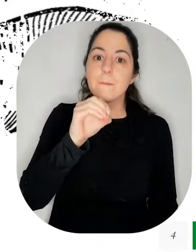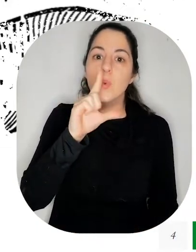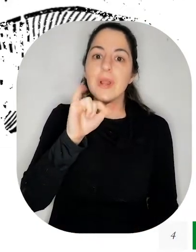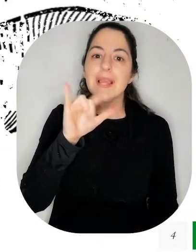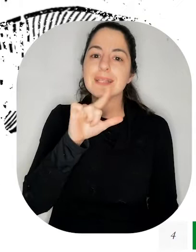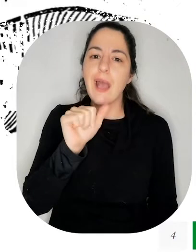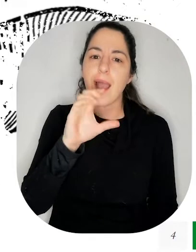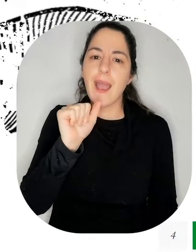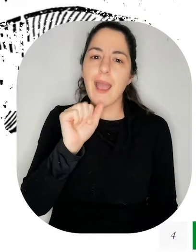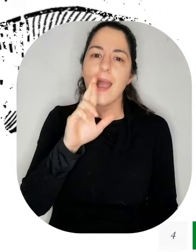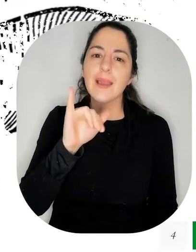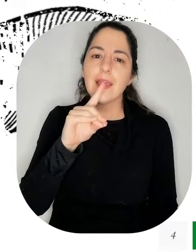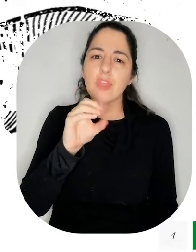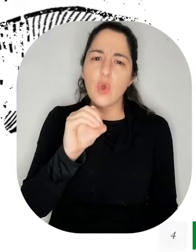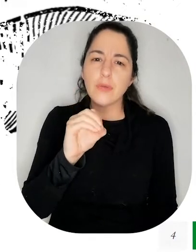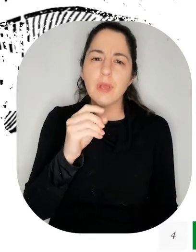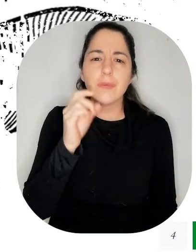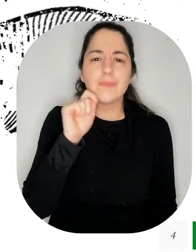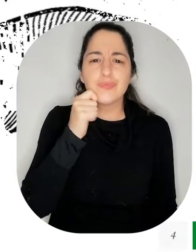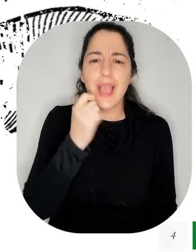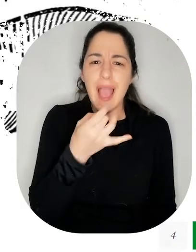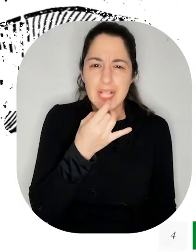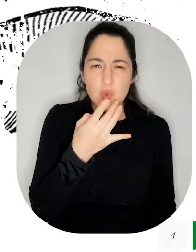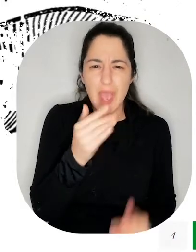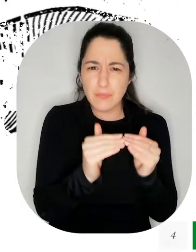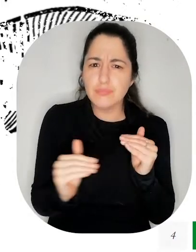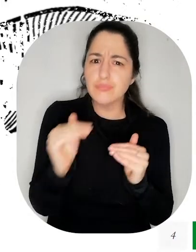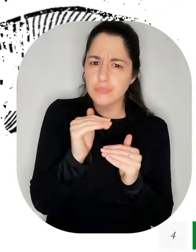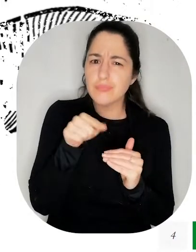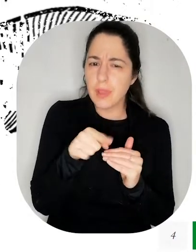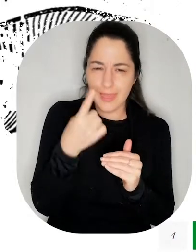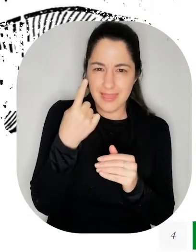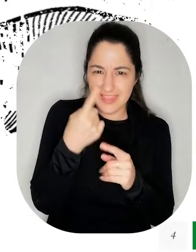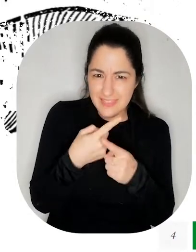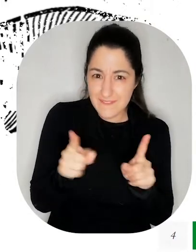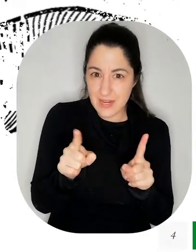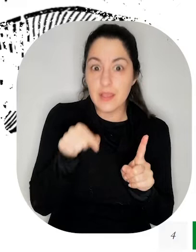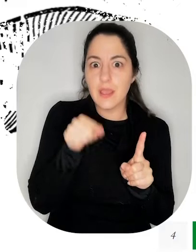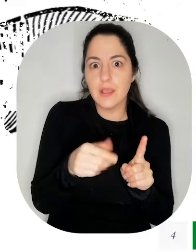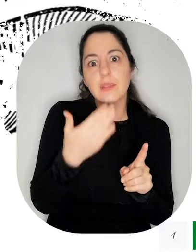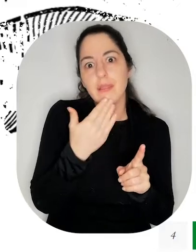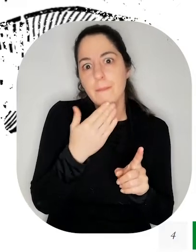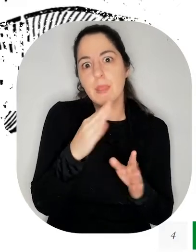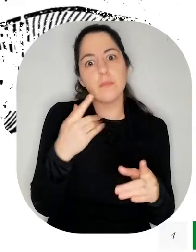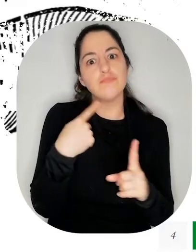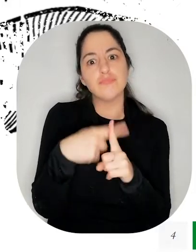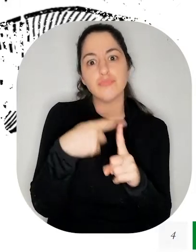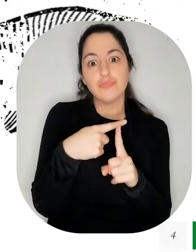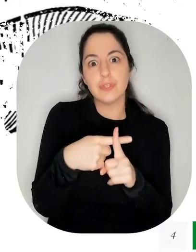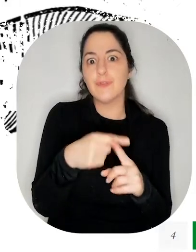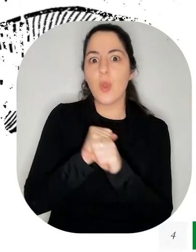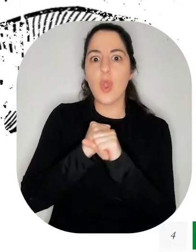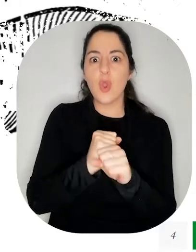estos polisacáridos, azúcares complejas que trae el hongostra y que tienen propiedades